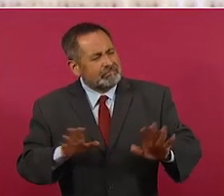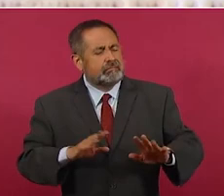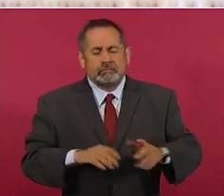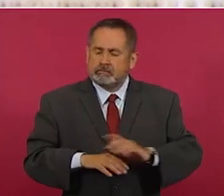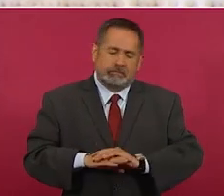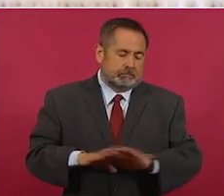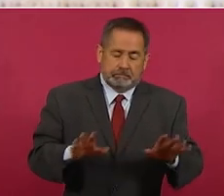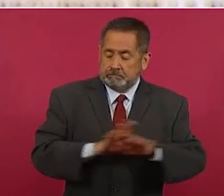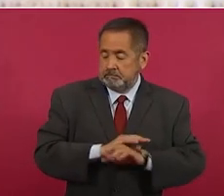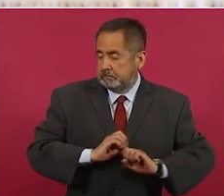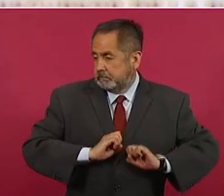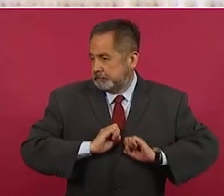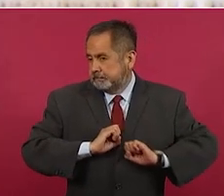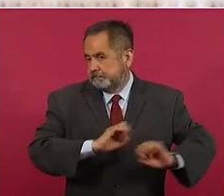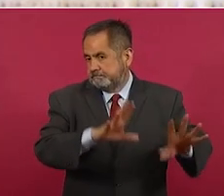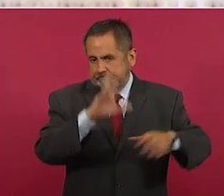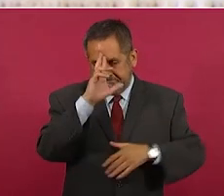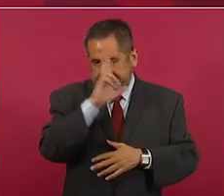¿no?